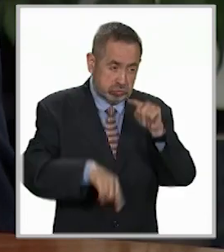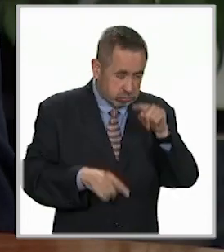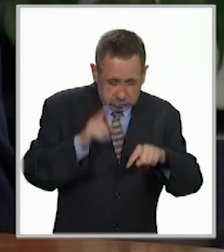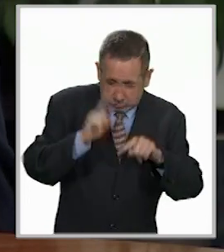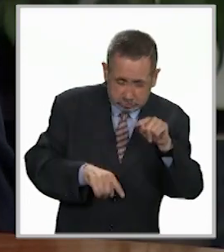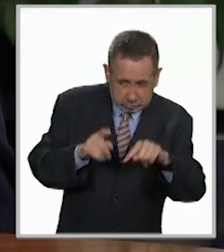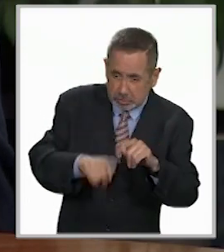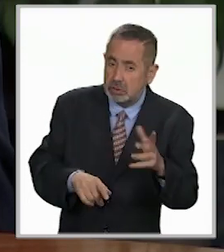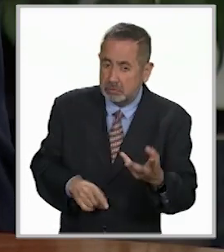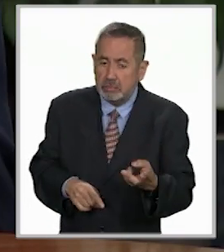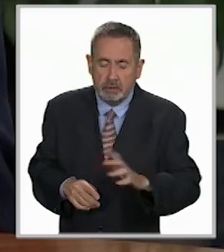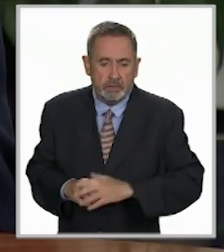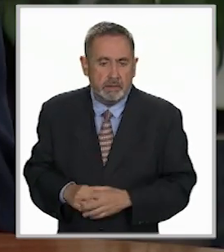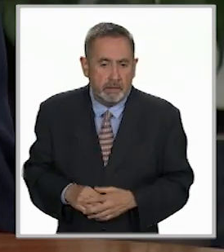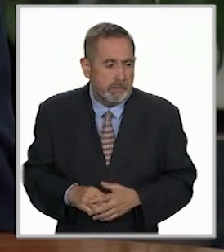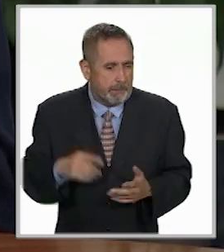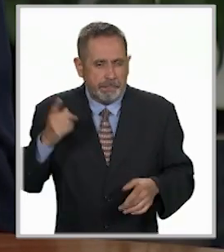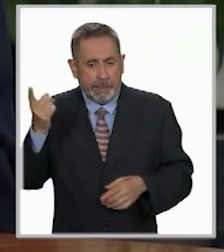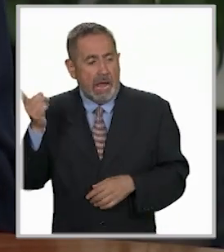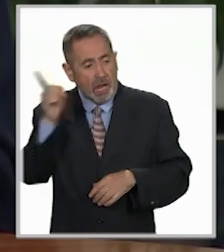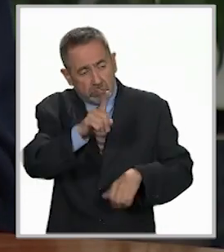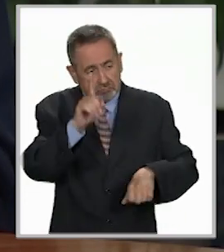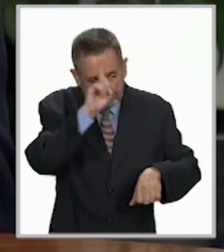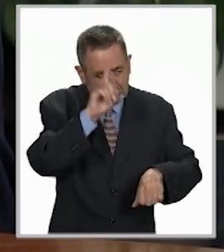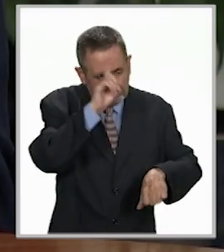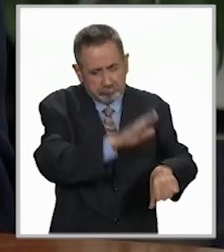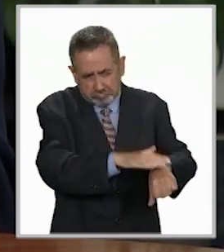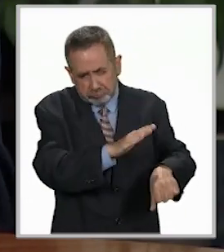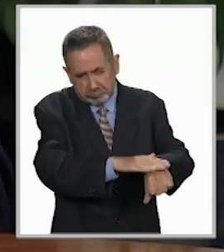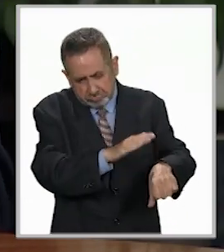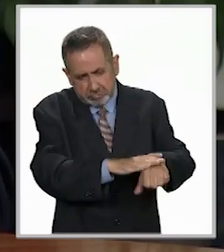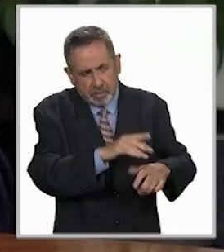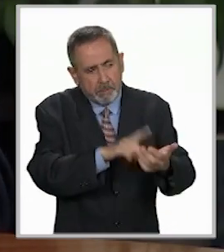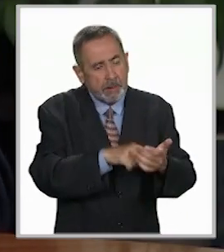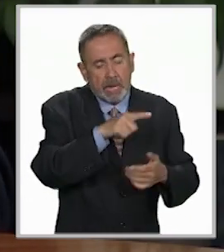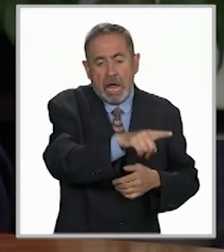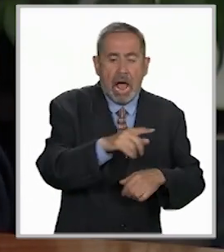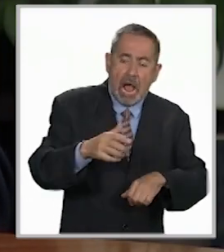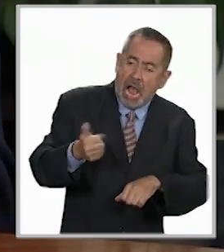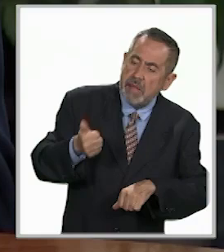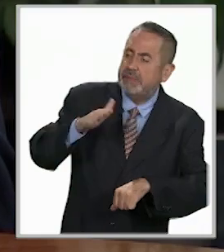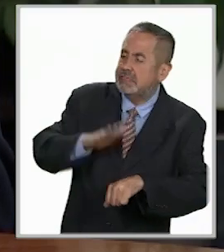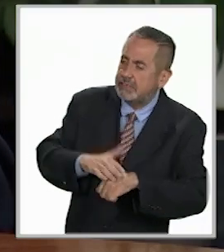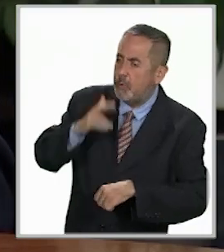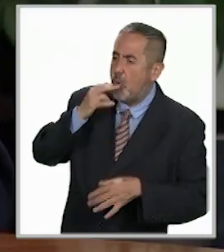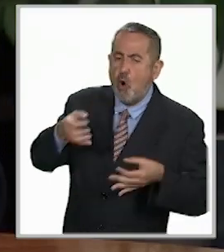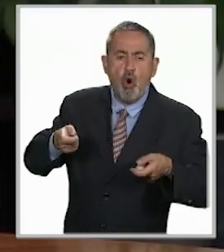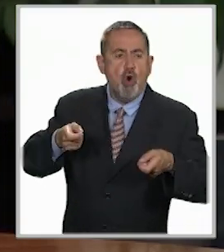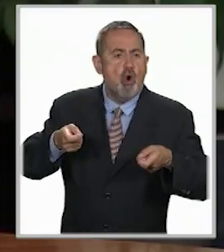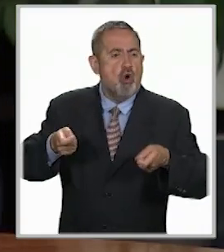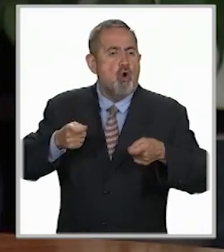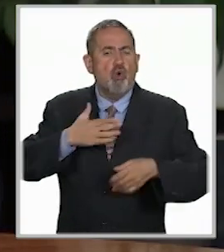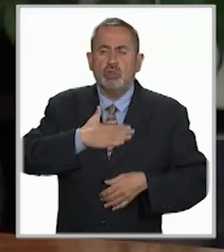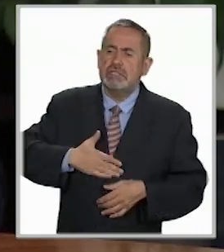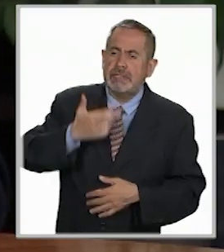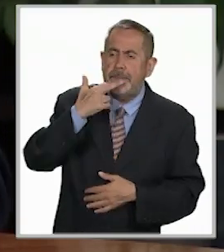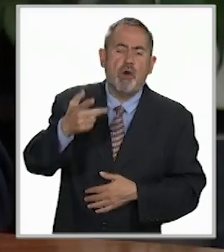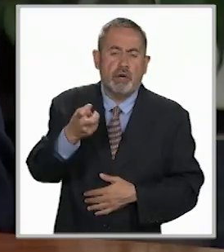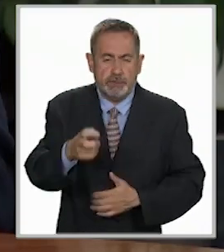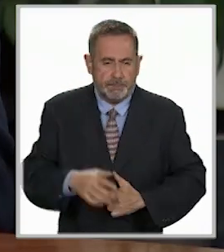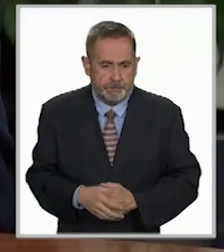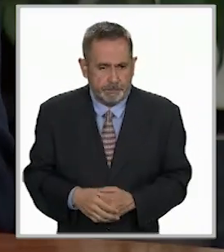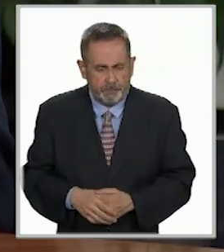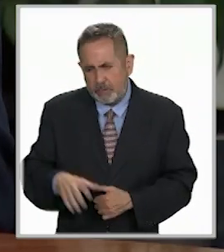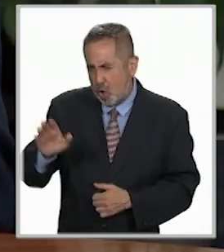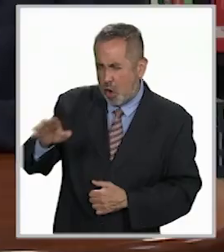combate a la corrupción, por ejemplo. Y una mejor, en general, medidas para fortalecer la administración de justicia y para que haya un mayor respeto